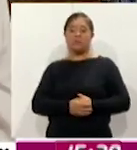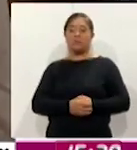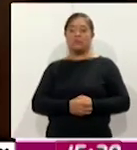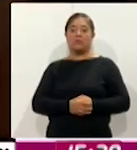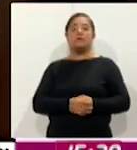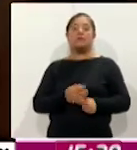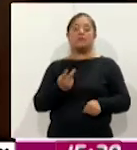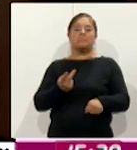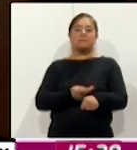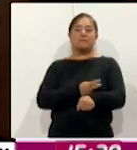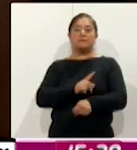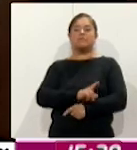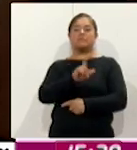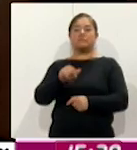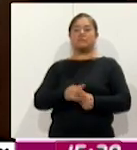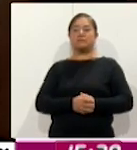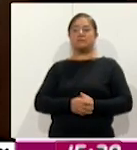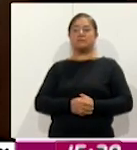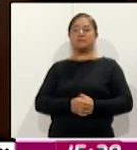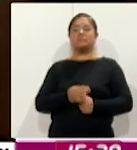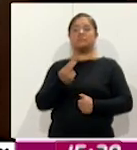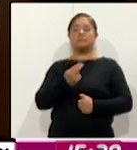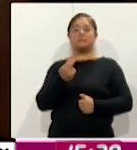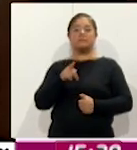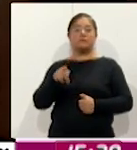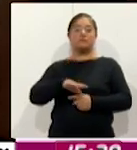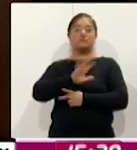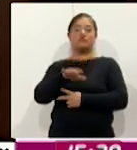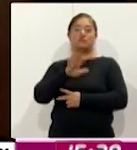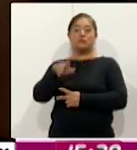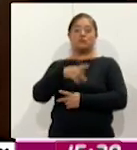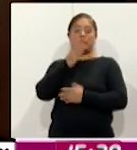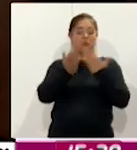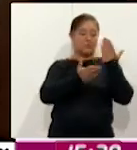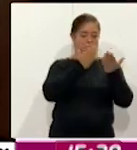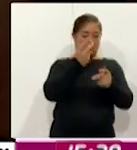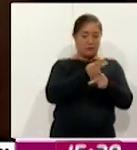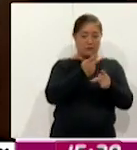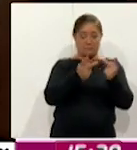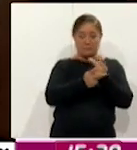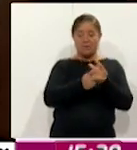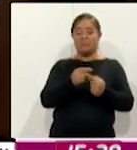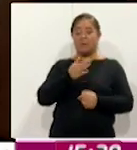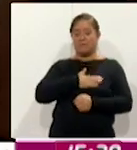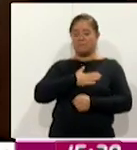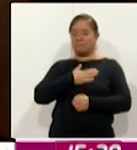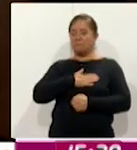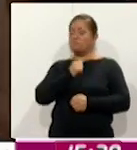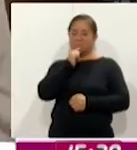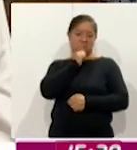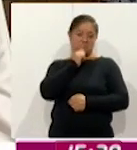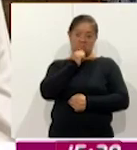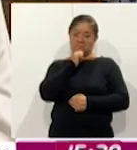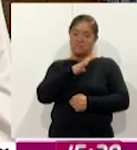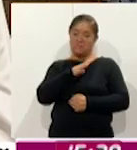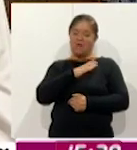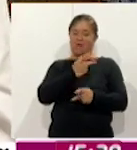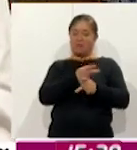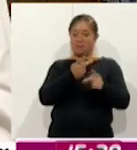pasa después? Pues tendrían que buscar la forma de estudiar la prepa porque en el instituto todavía no contamos con el nivel